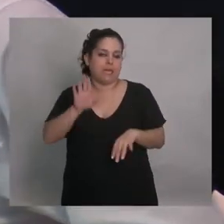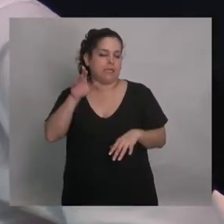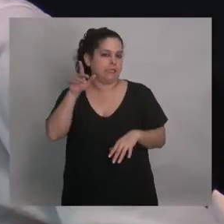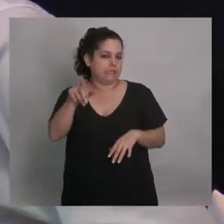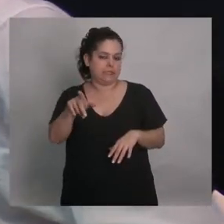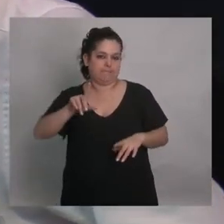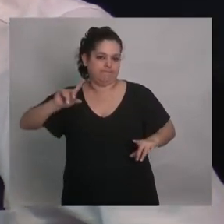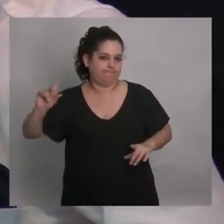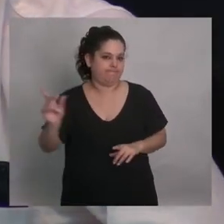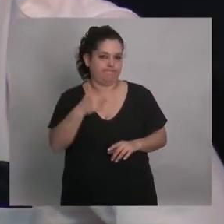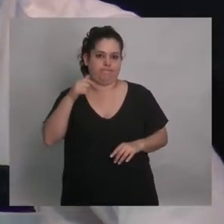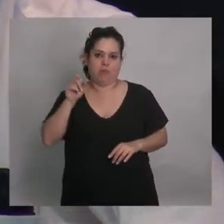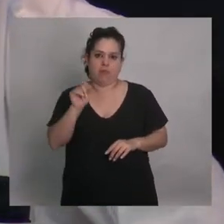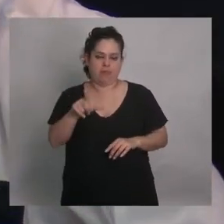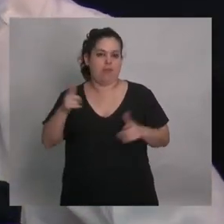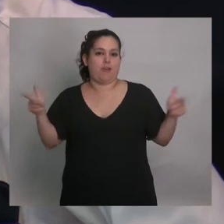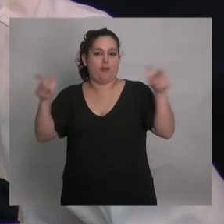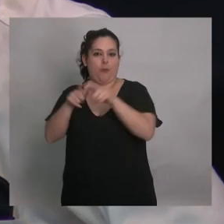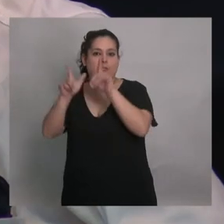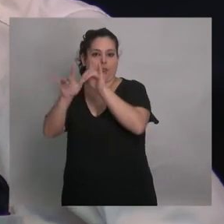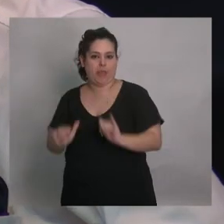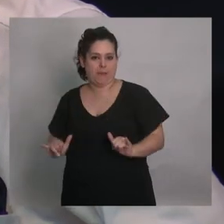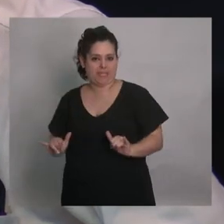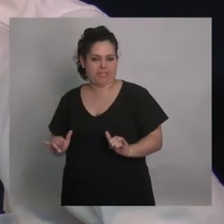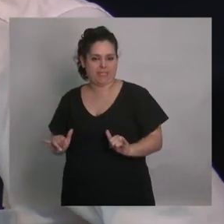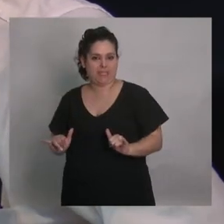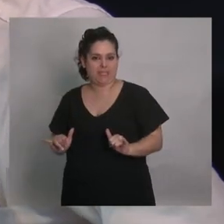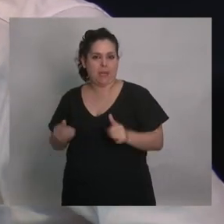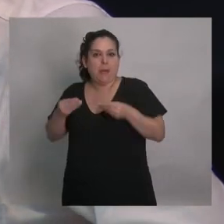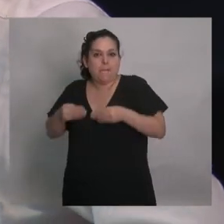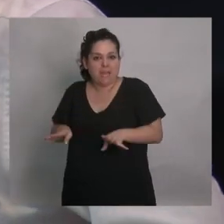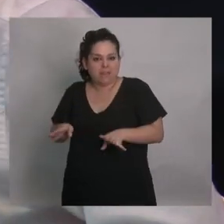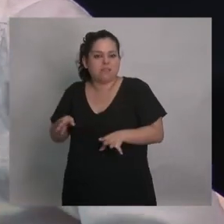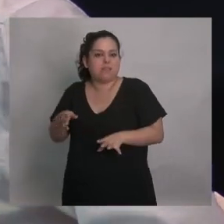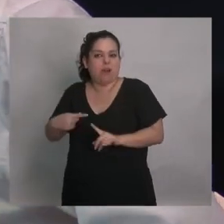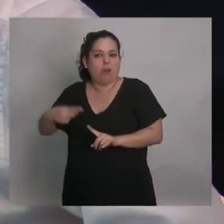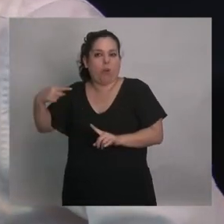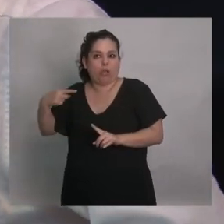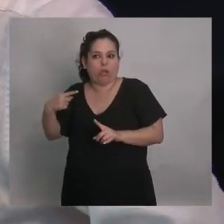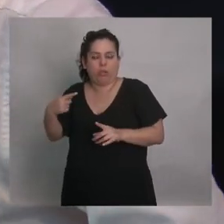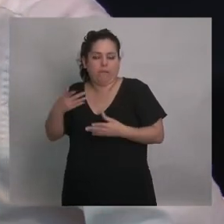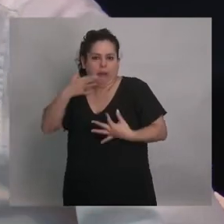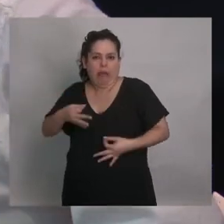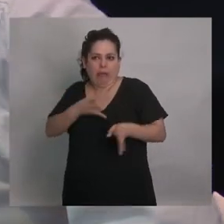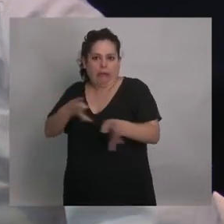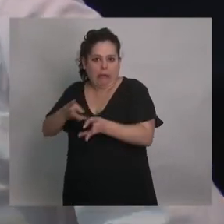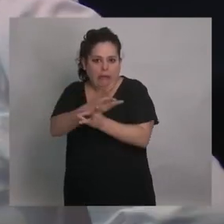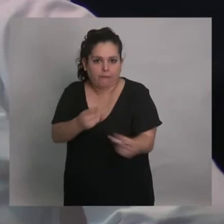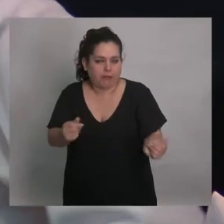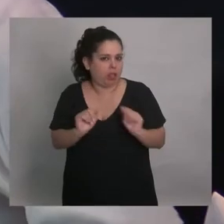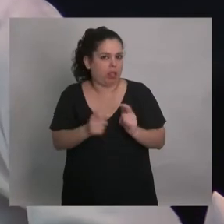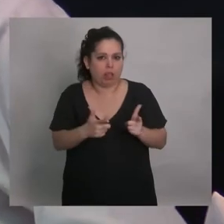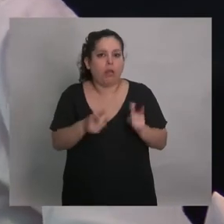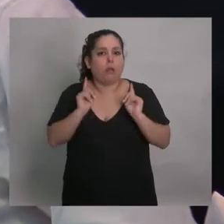exóticas de una comisión de paz que comienza cuando la guerra no ha terminado no solamente cuando